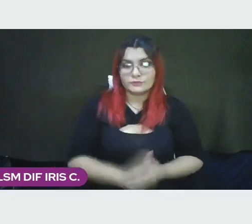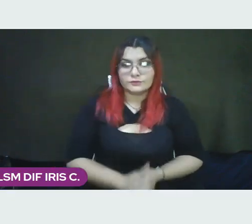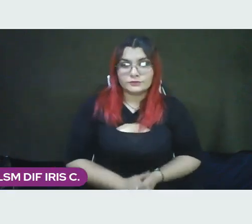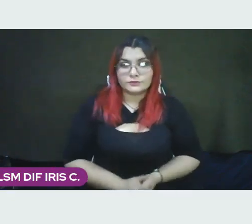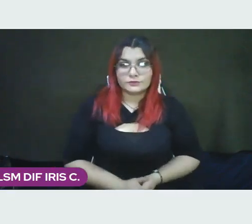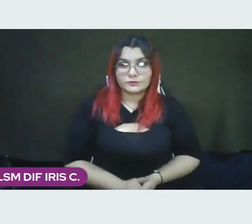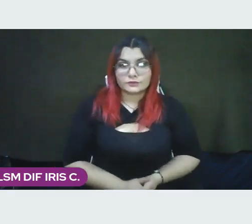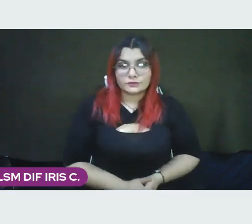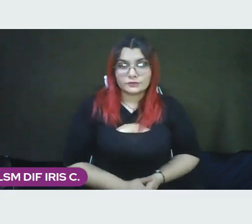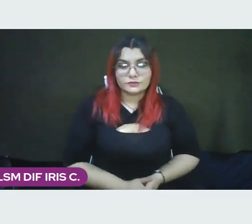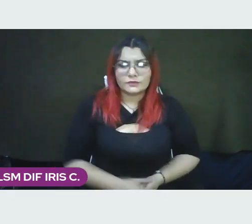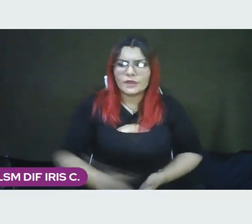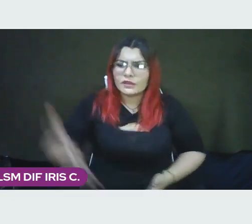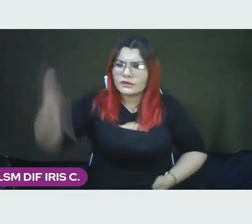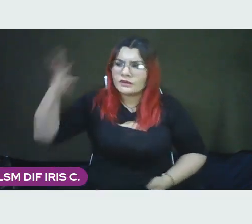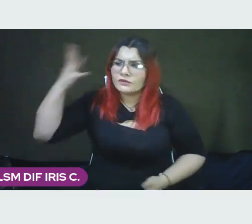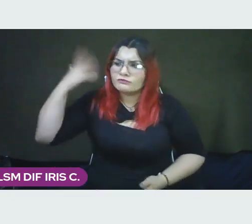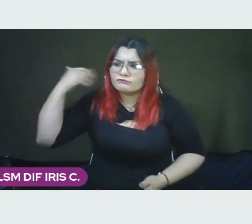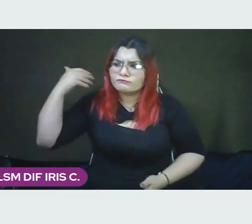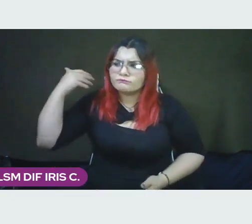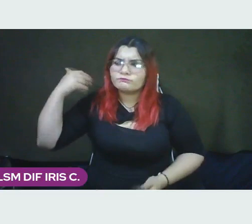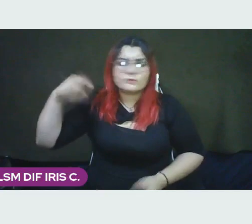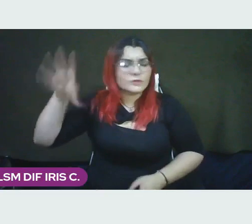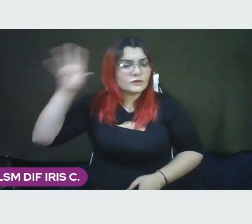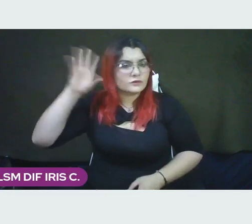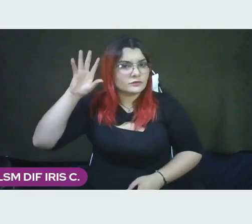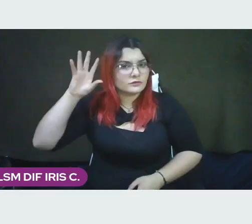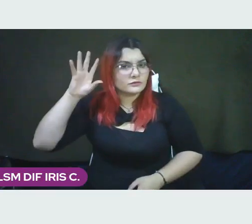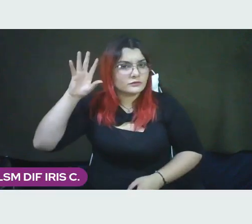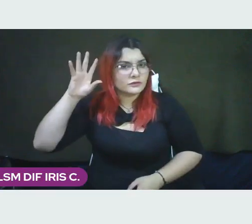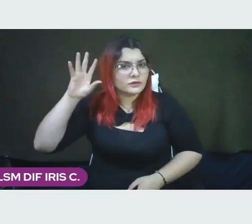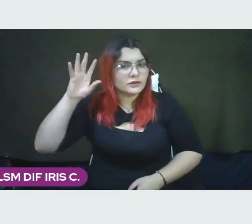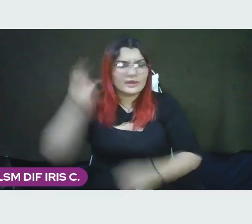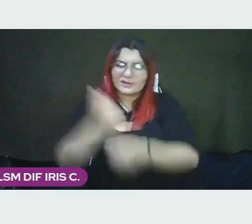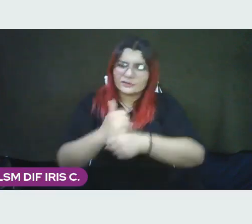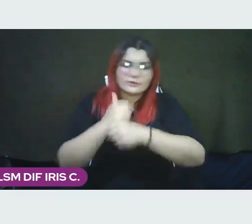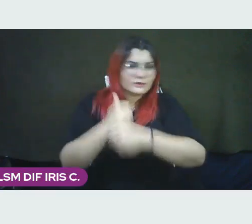que el dolor es inevitable. Ese no se puede.